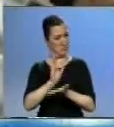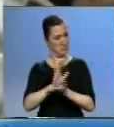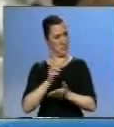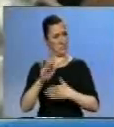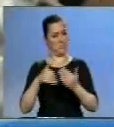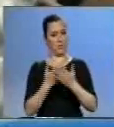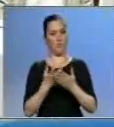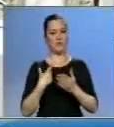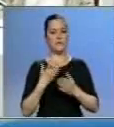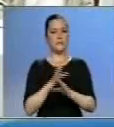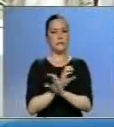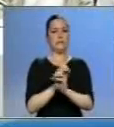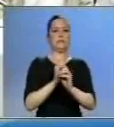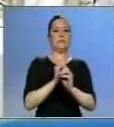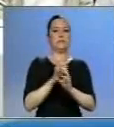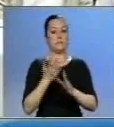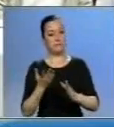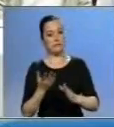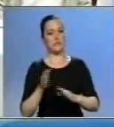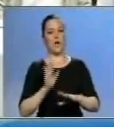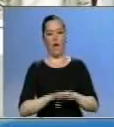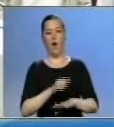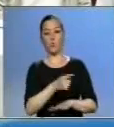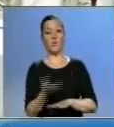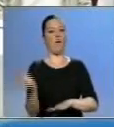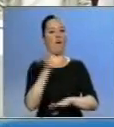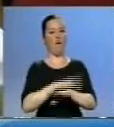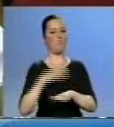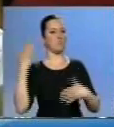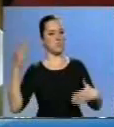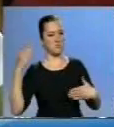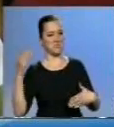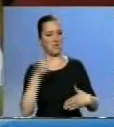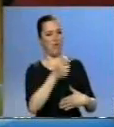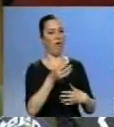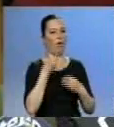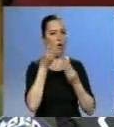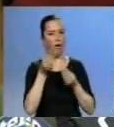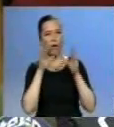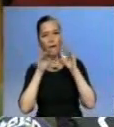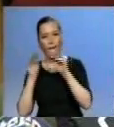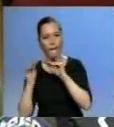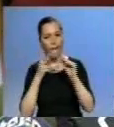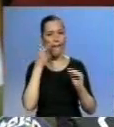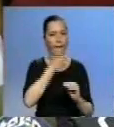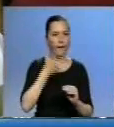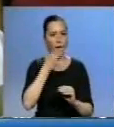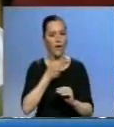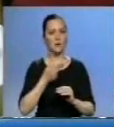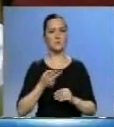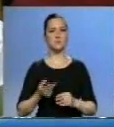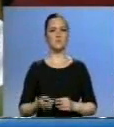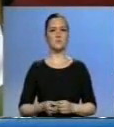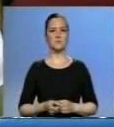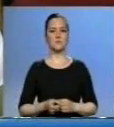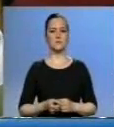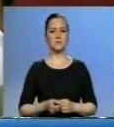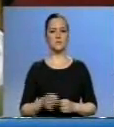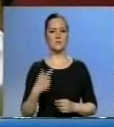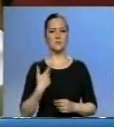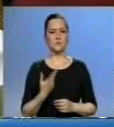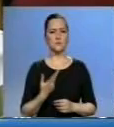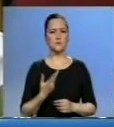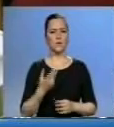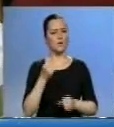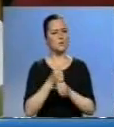acusan a miembros de un extinto partido político de desinformar a los afiliados. Eran simplemente unas chozas con el esfuerzo